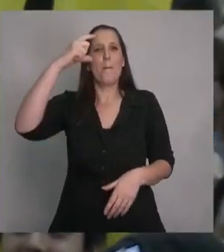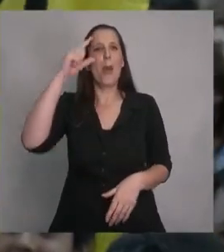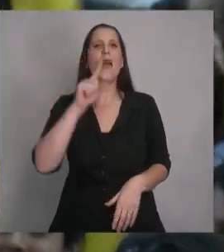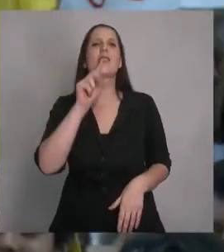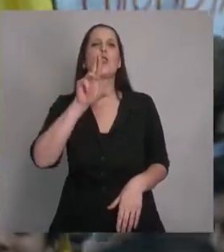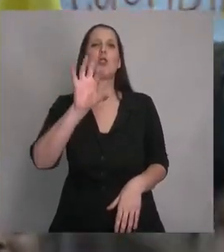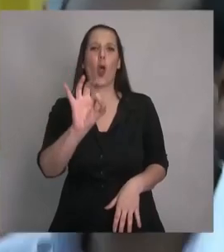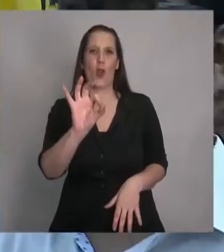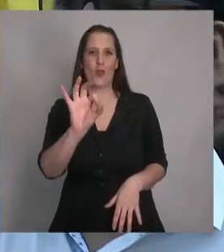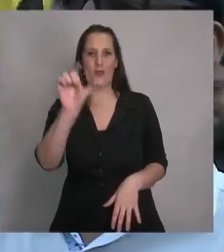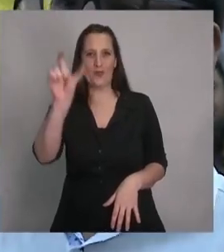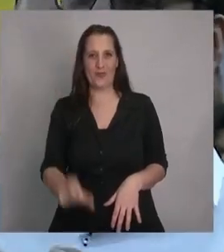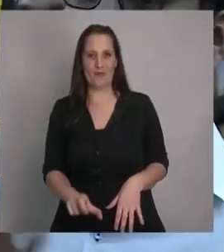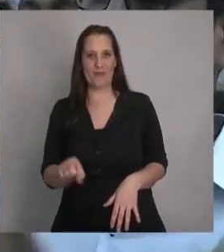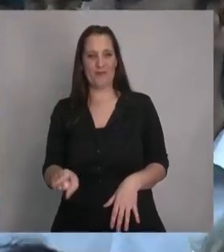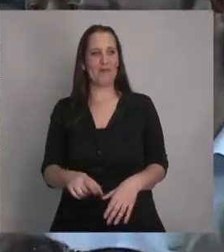Gracias.